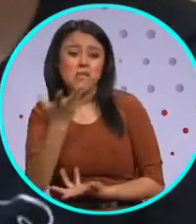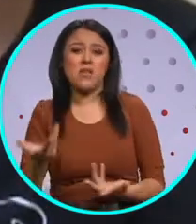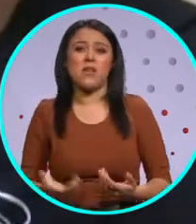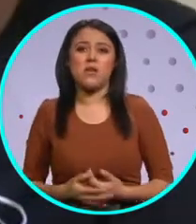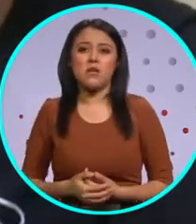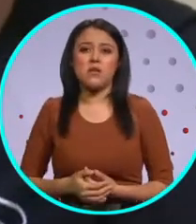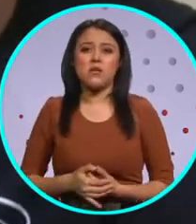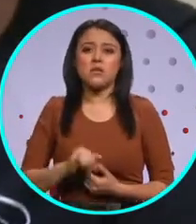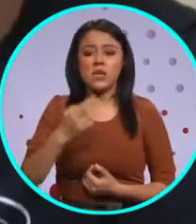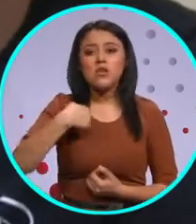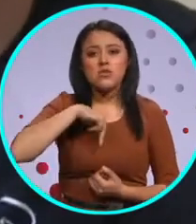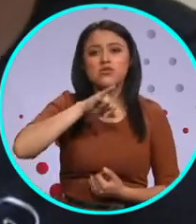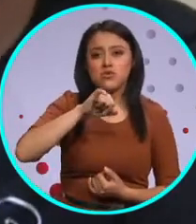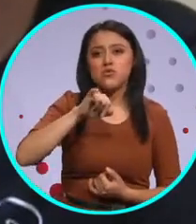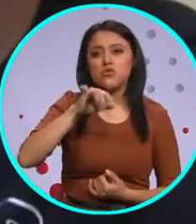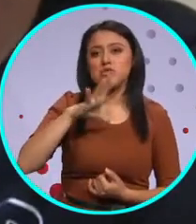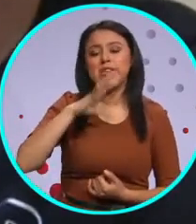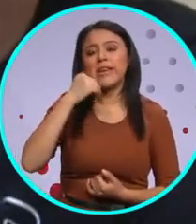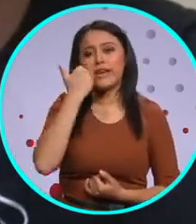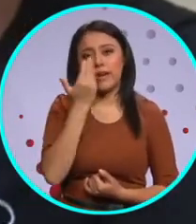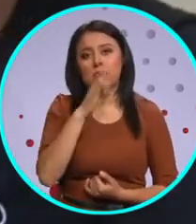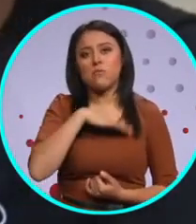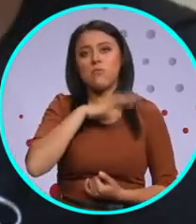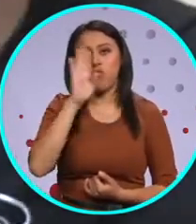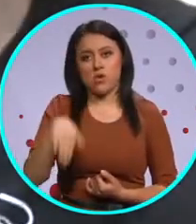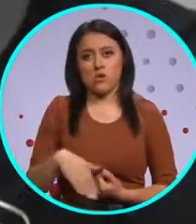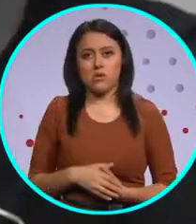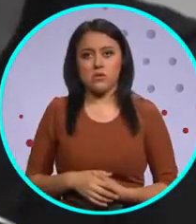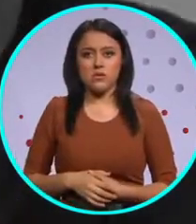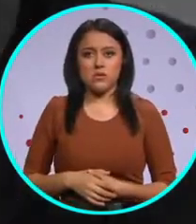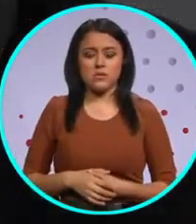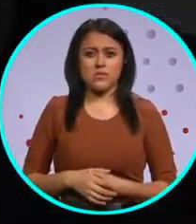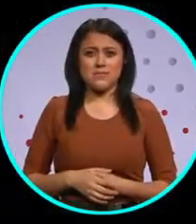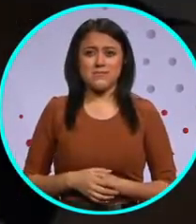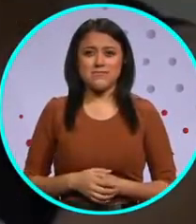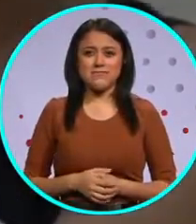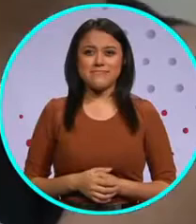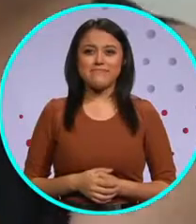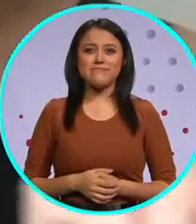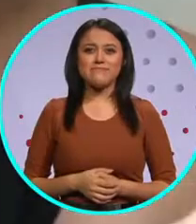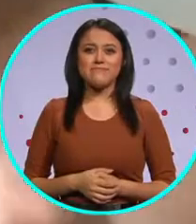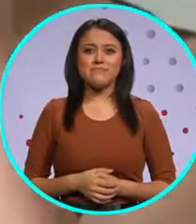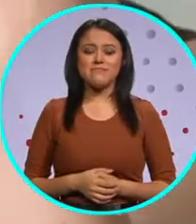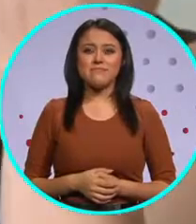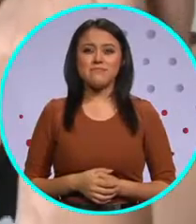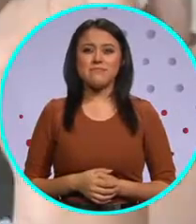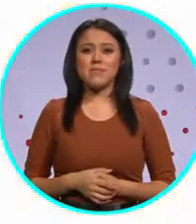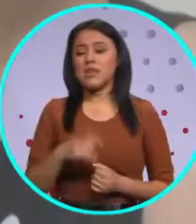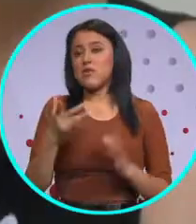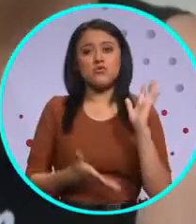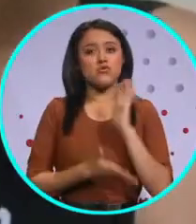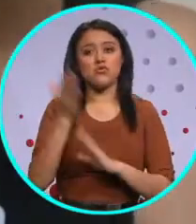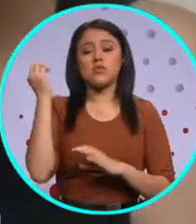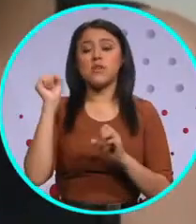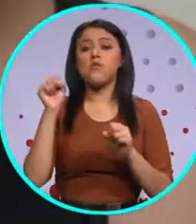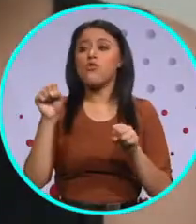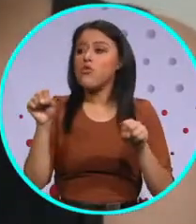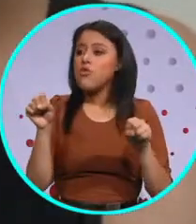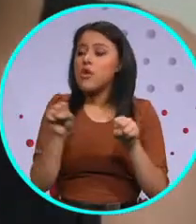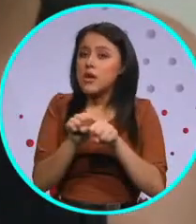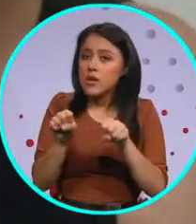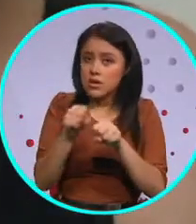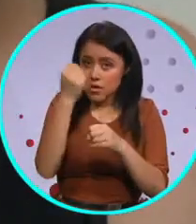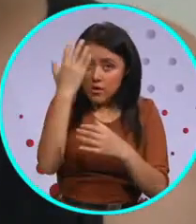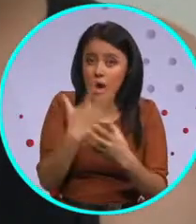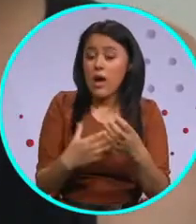decían que no vamos a permitir que esté pasando esto se subieron nuestros componentes de foro me meto y veo aquí